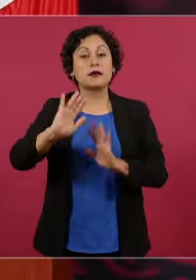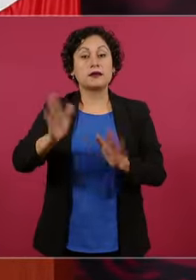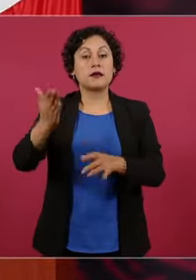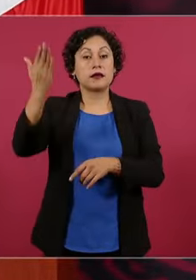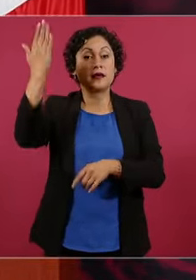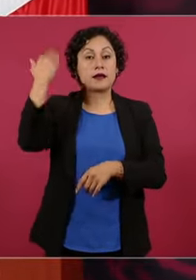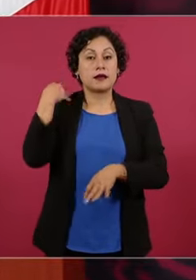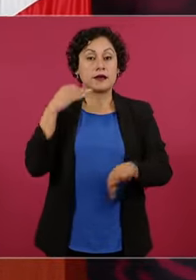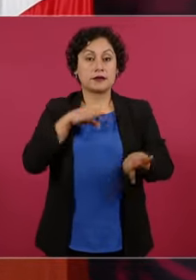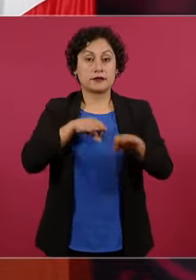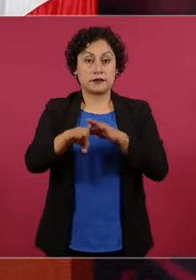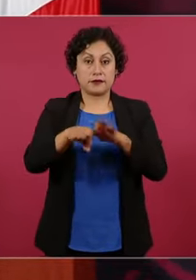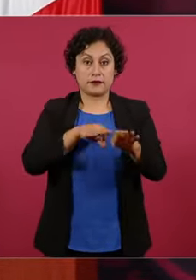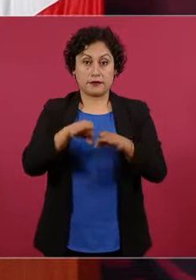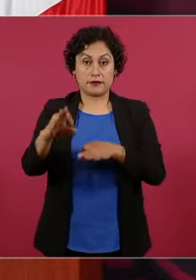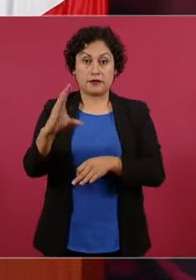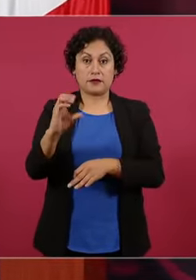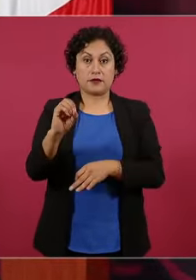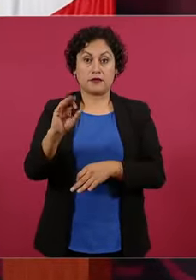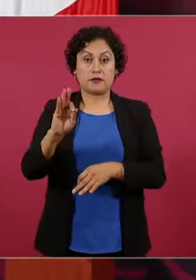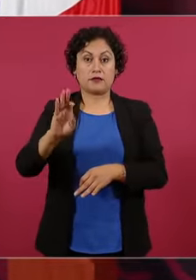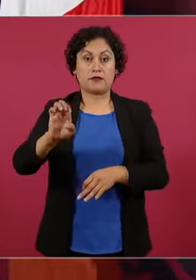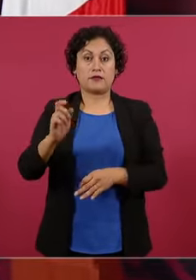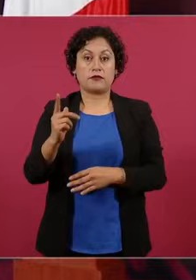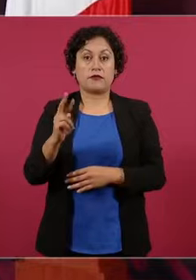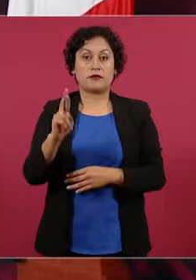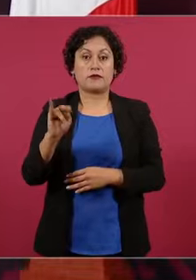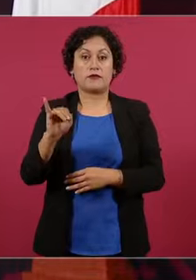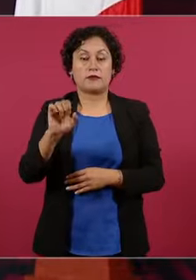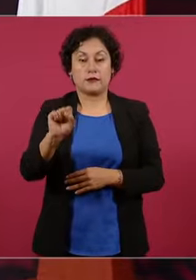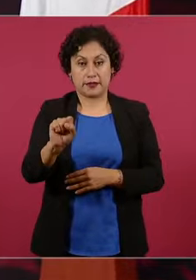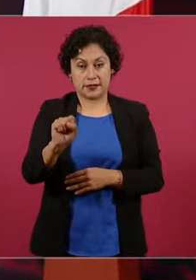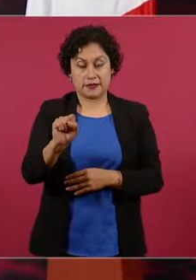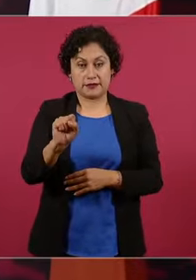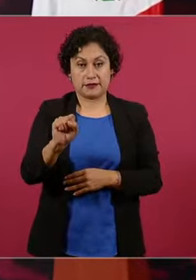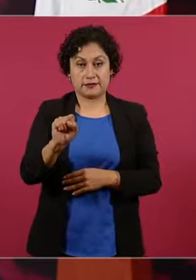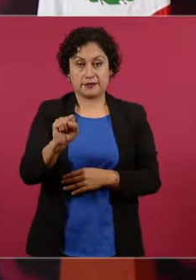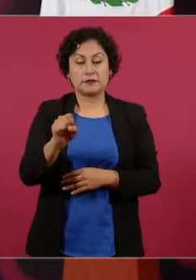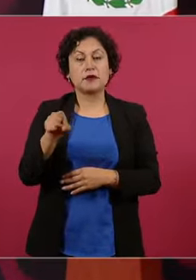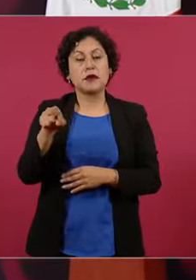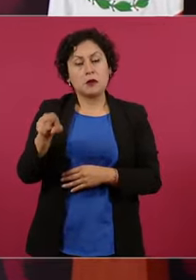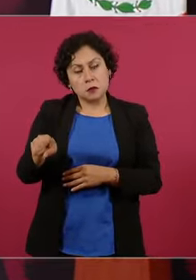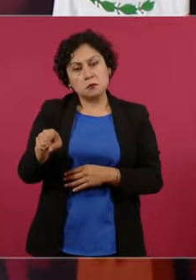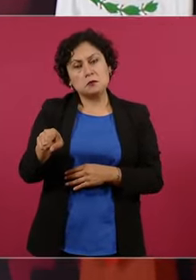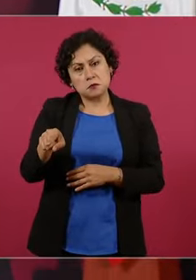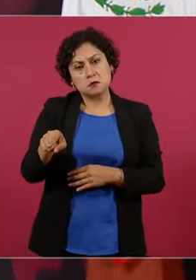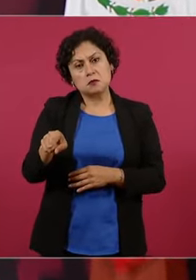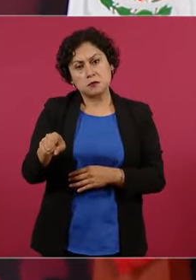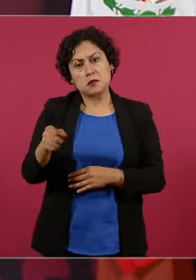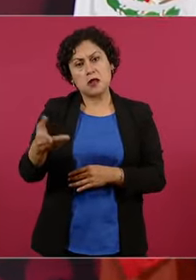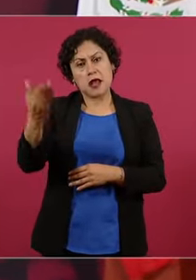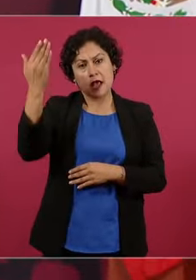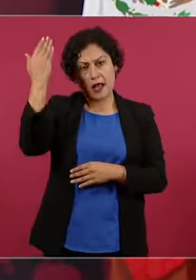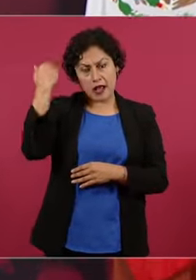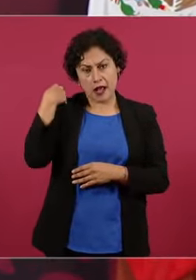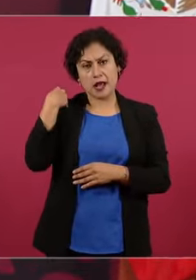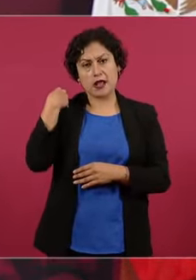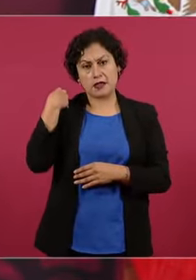en COFEPRIS, que es el organismo encargado